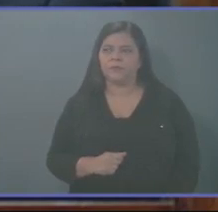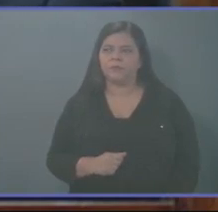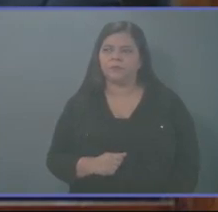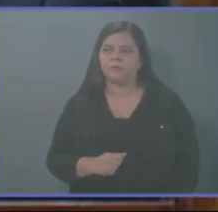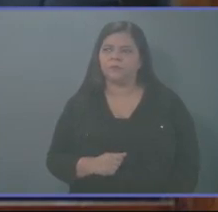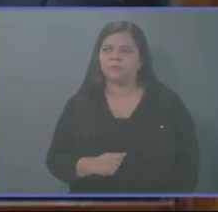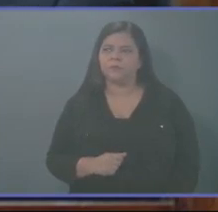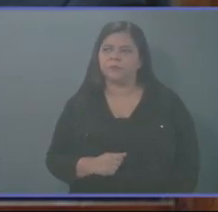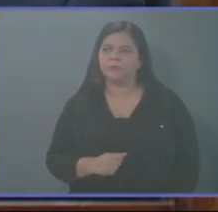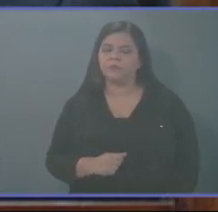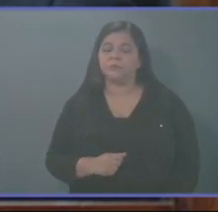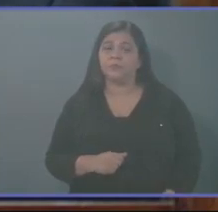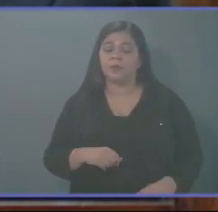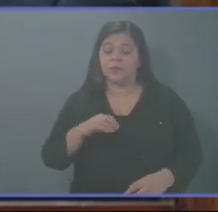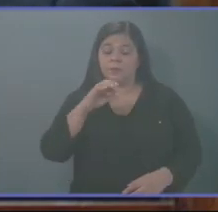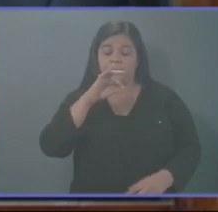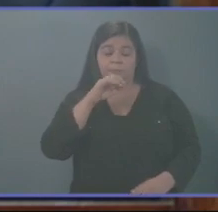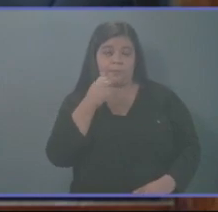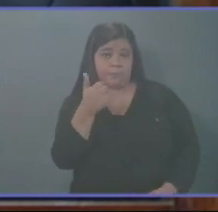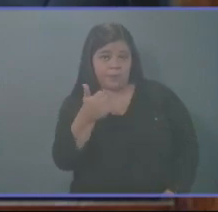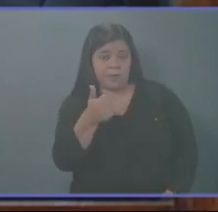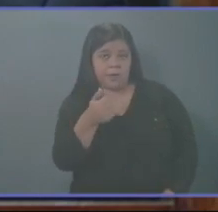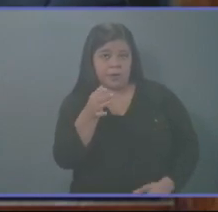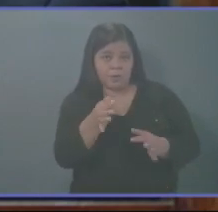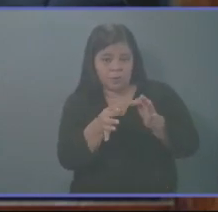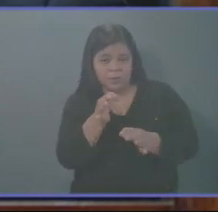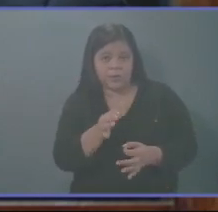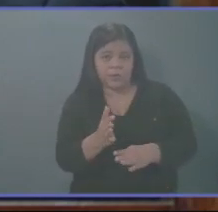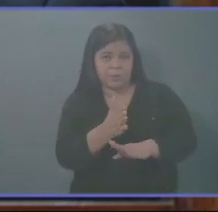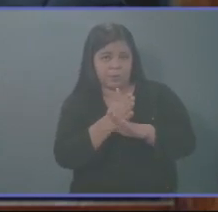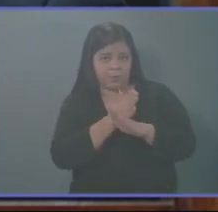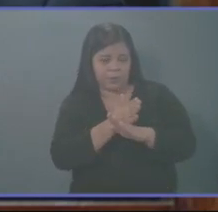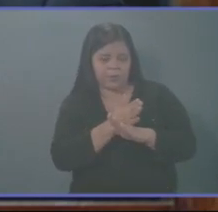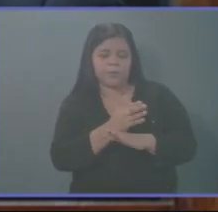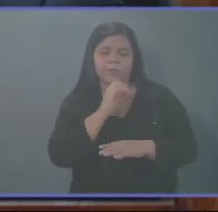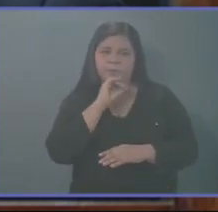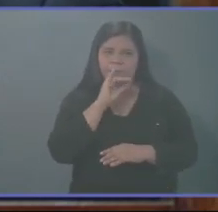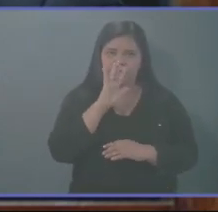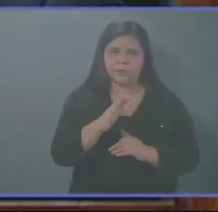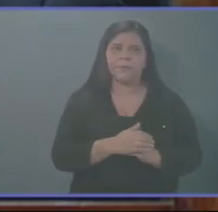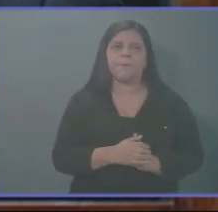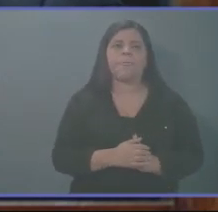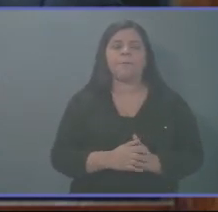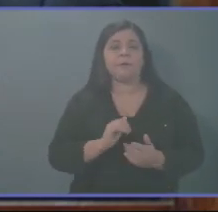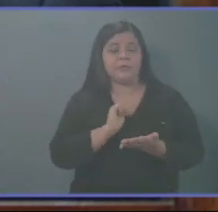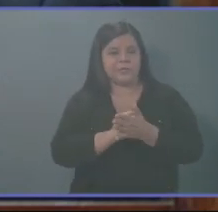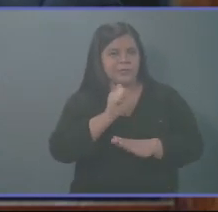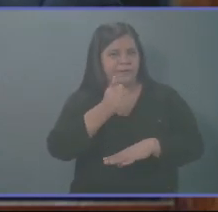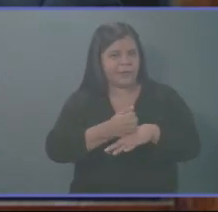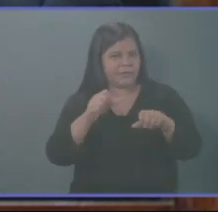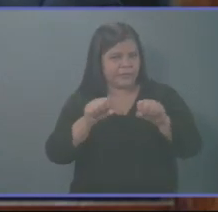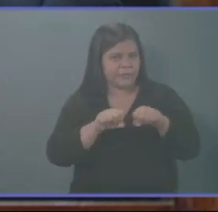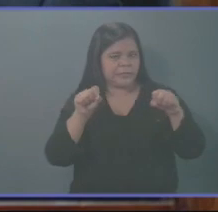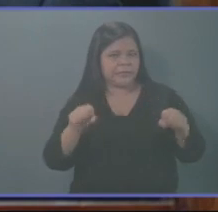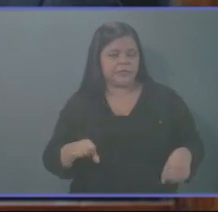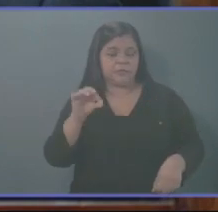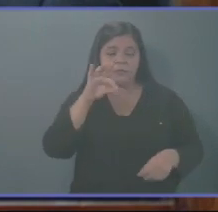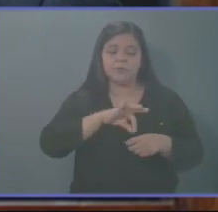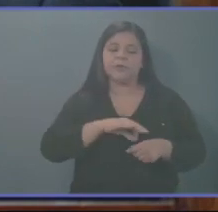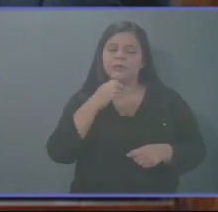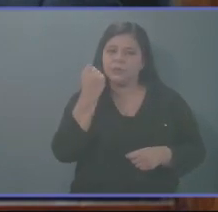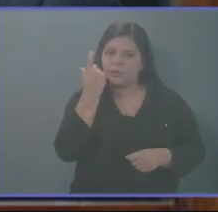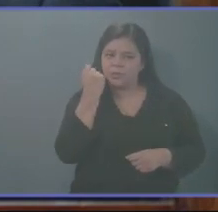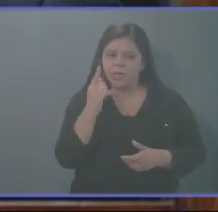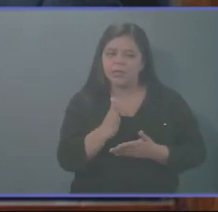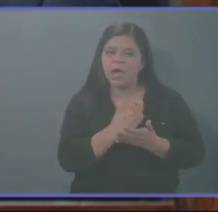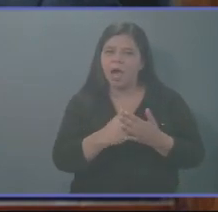Bien jurídico protegido. Existe una discusión referida a establecer si la integridad del sistema electoral debe entenderse como